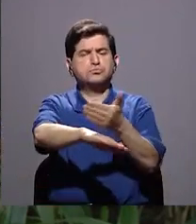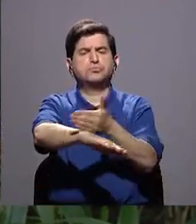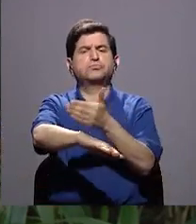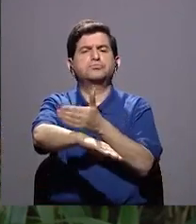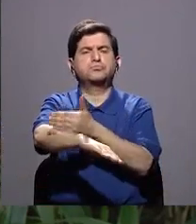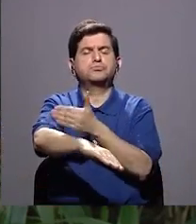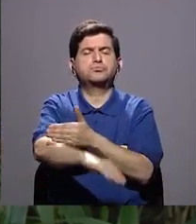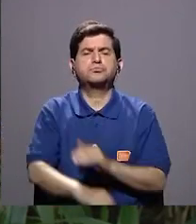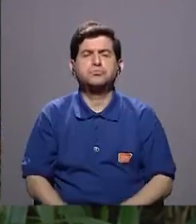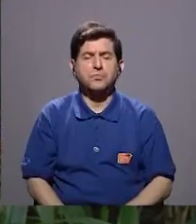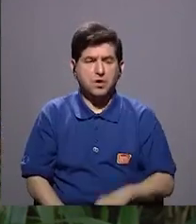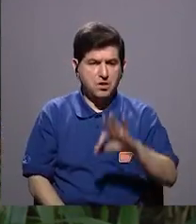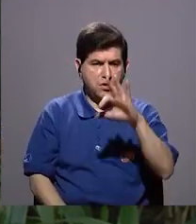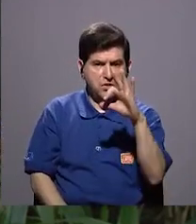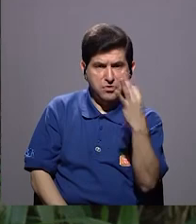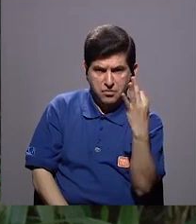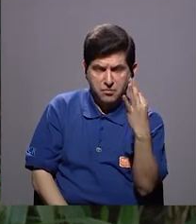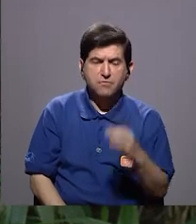o va creciendo